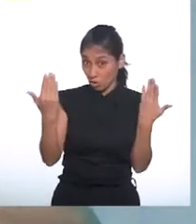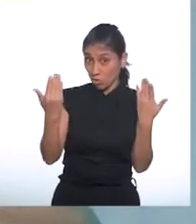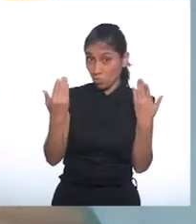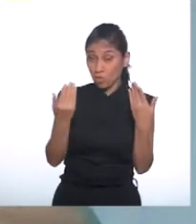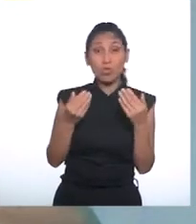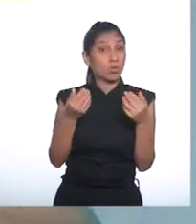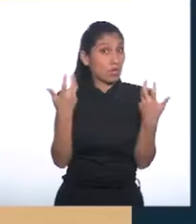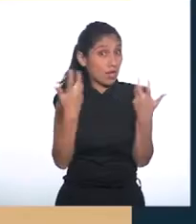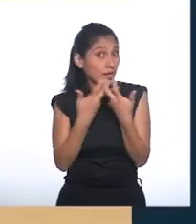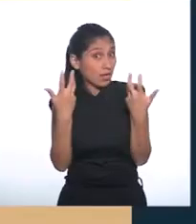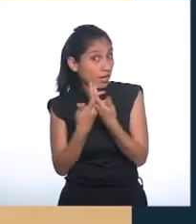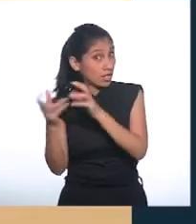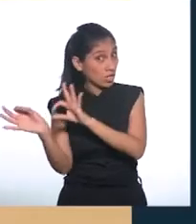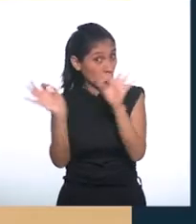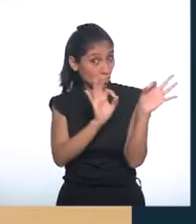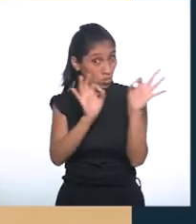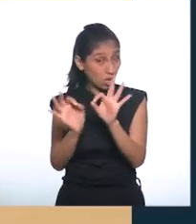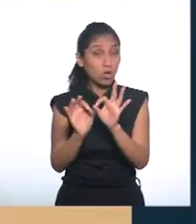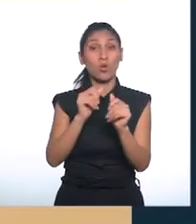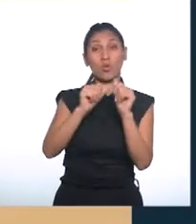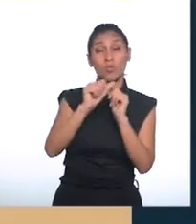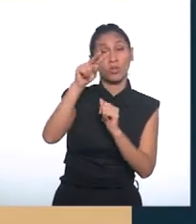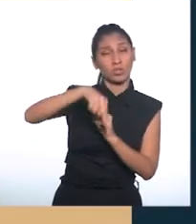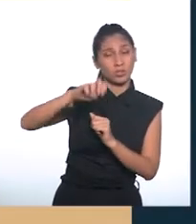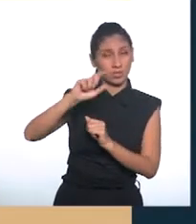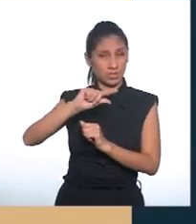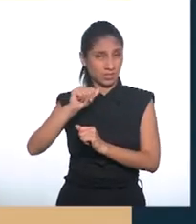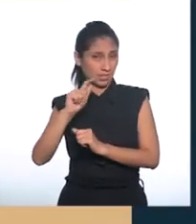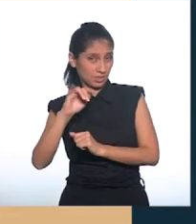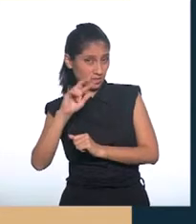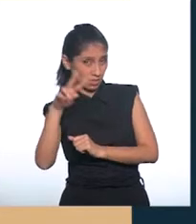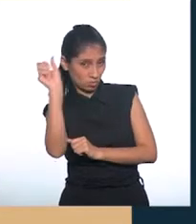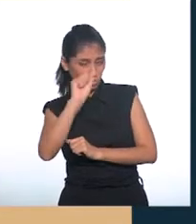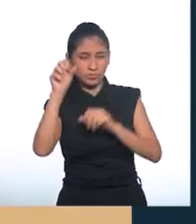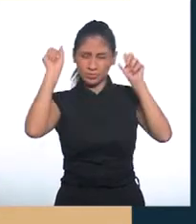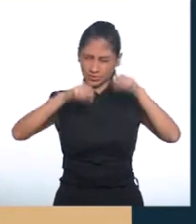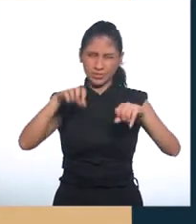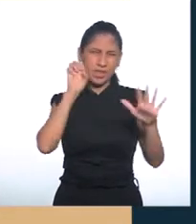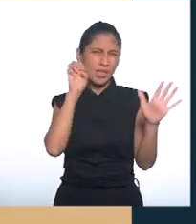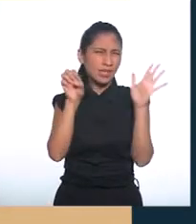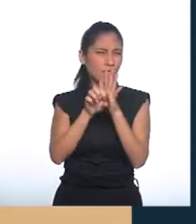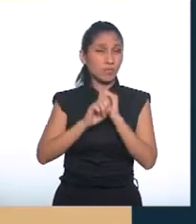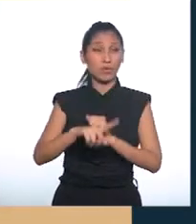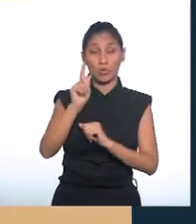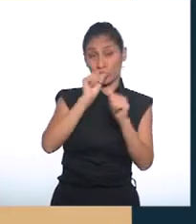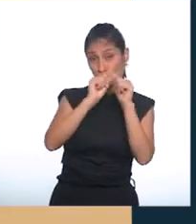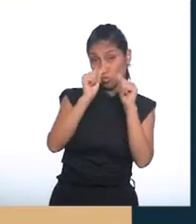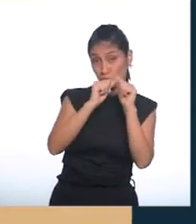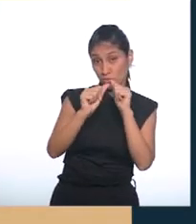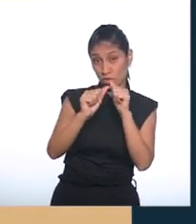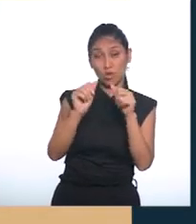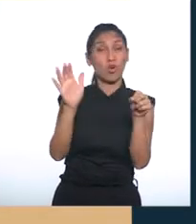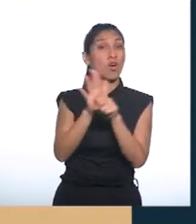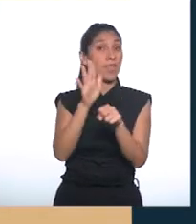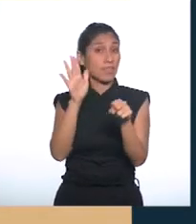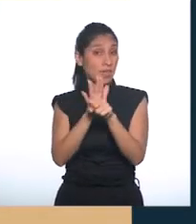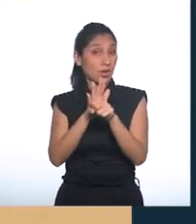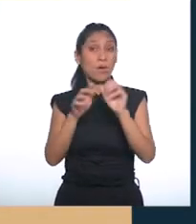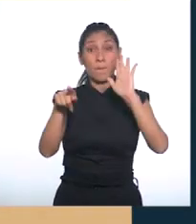números negativos? Claro que sí. Veamos un ejemplo. Un número entero como